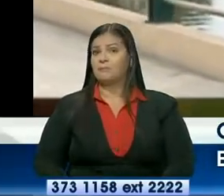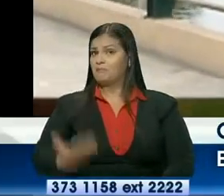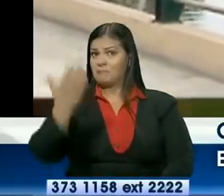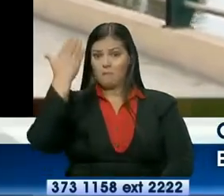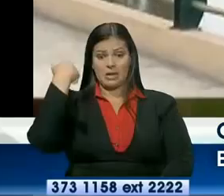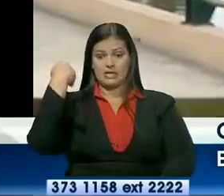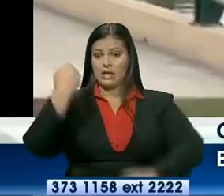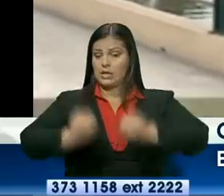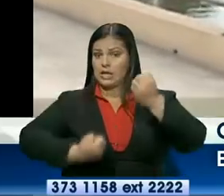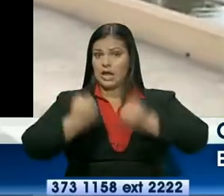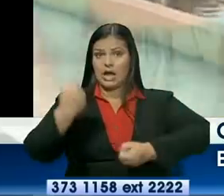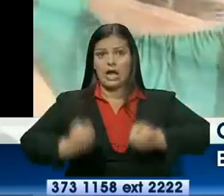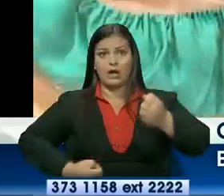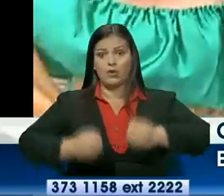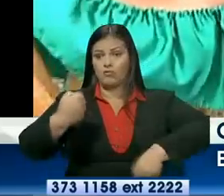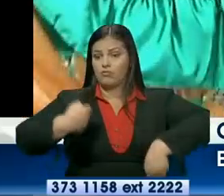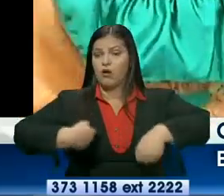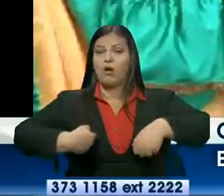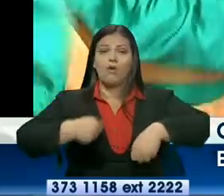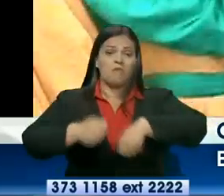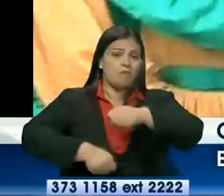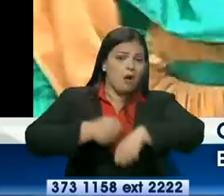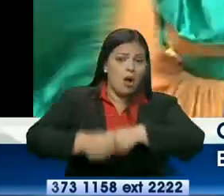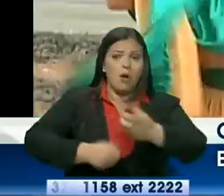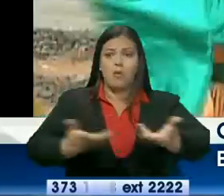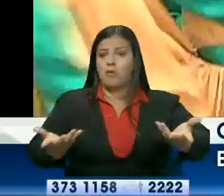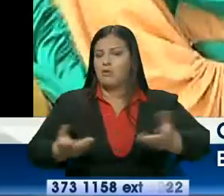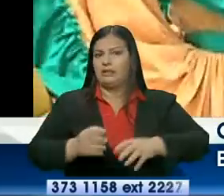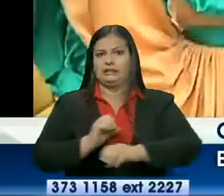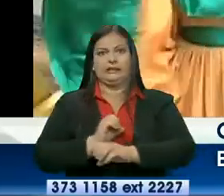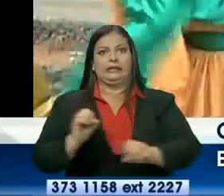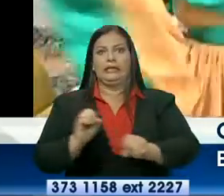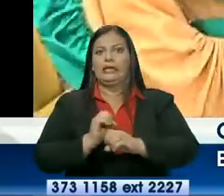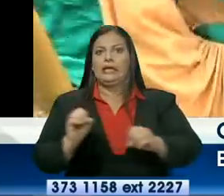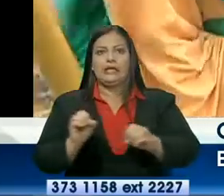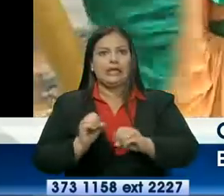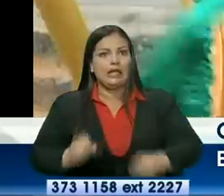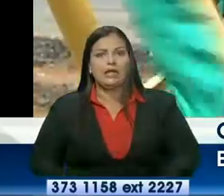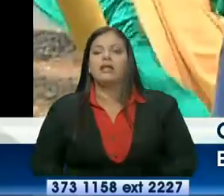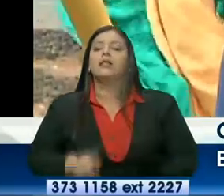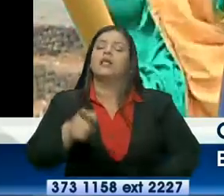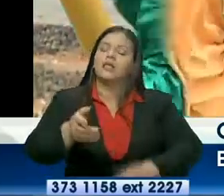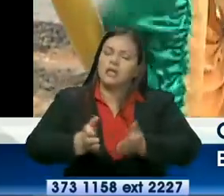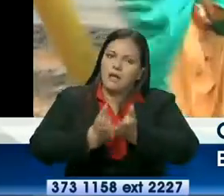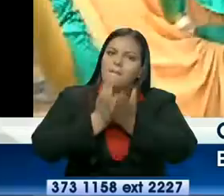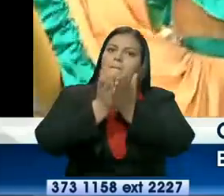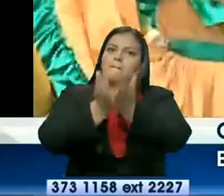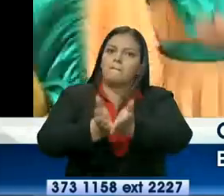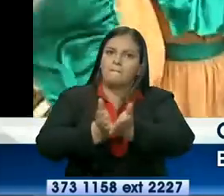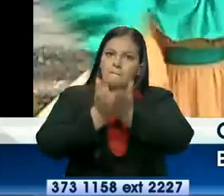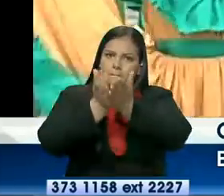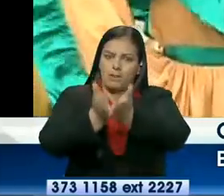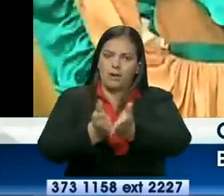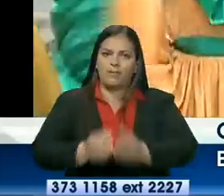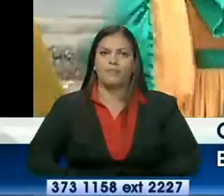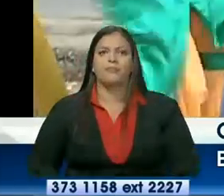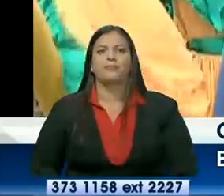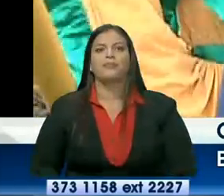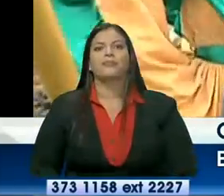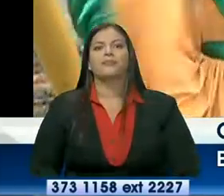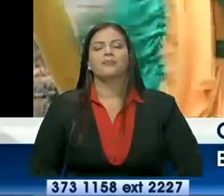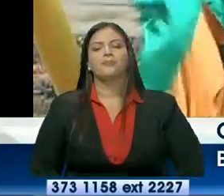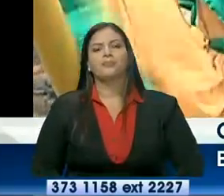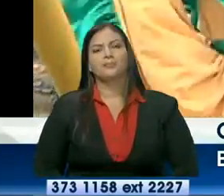y Lorenzo de Garaycoa. Cuenta una leyenda en la cual se debe el primer nombre de él. Hace